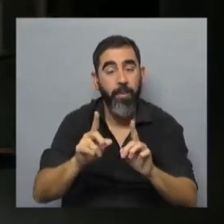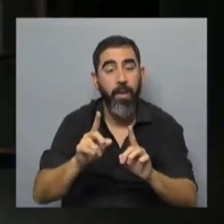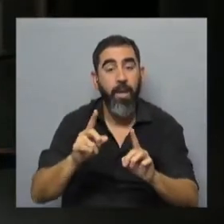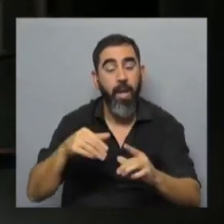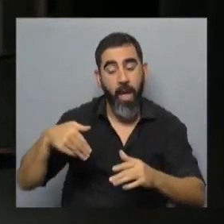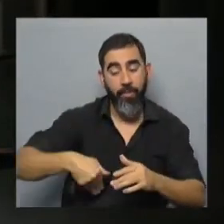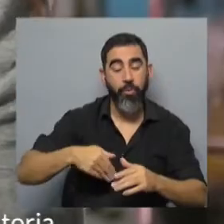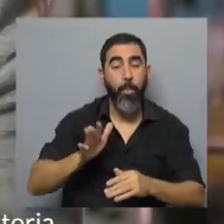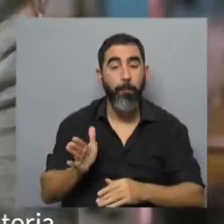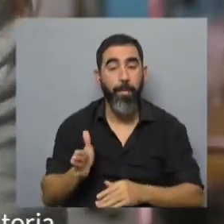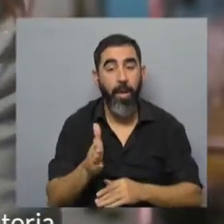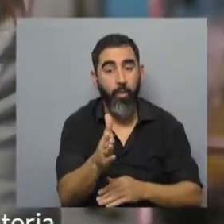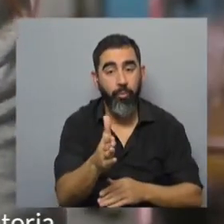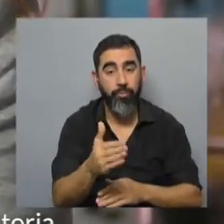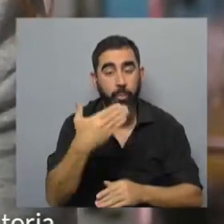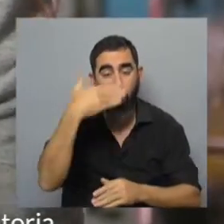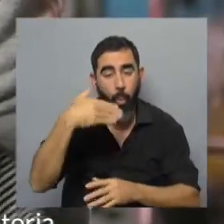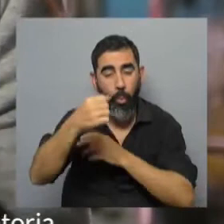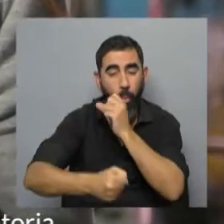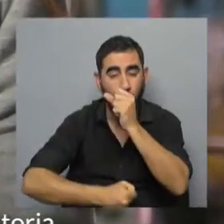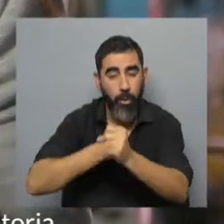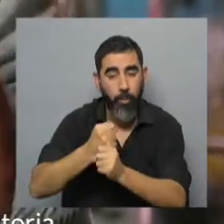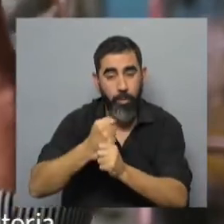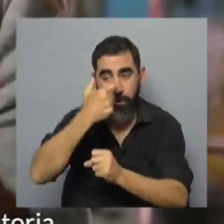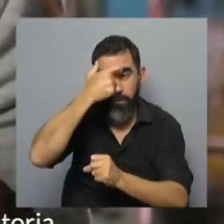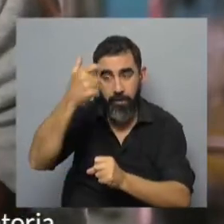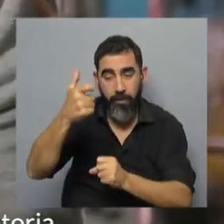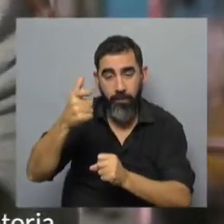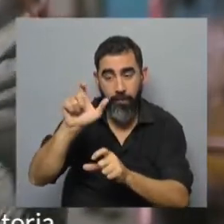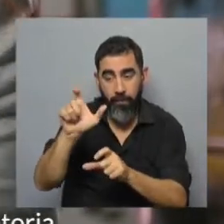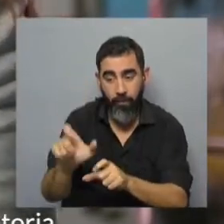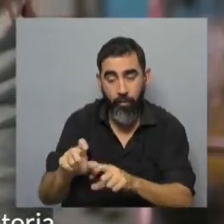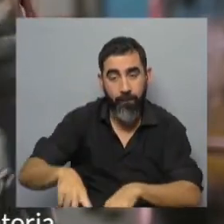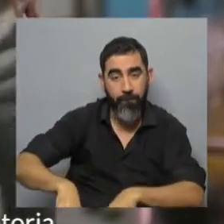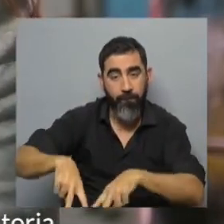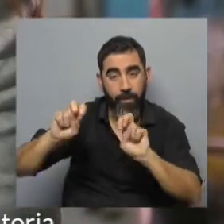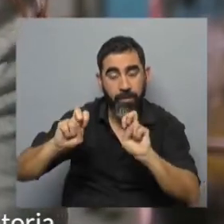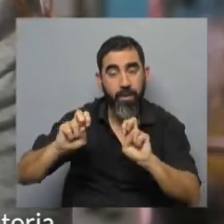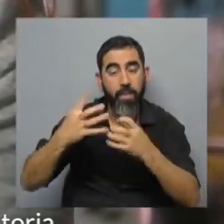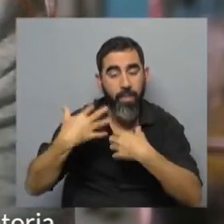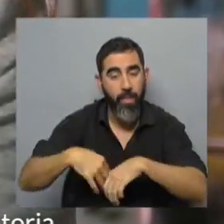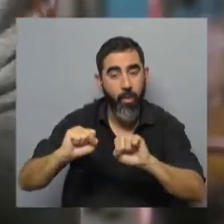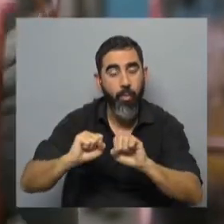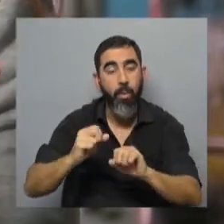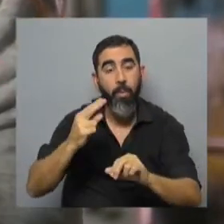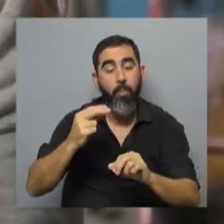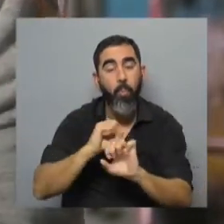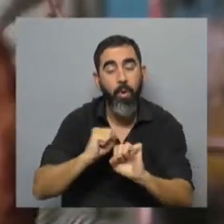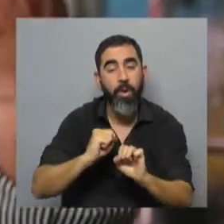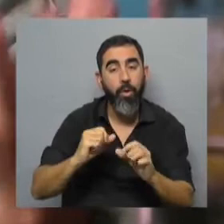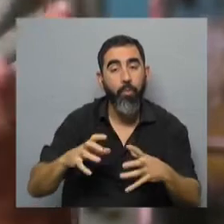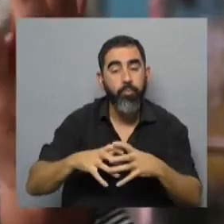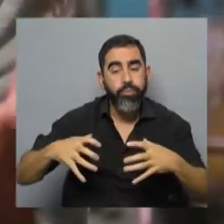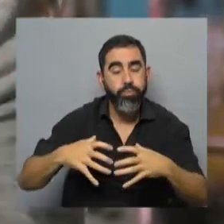de peces. En los últimos años, los científicos los han estudiado y hallaron que tienen actividad antiinflamatoria, es decir,